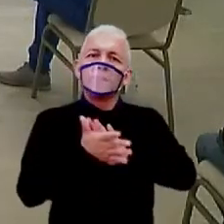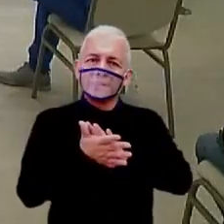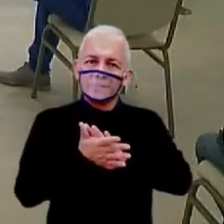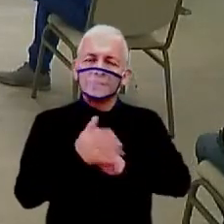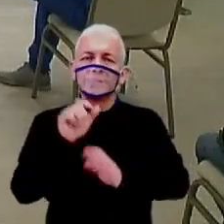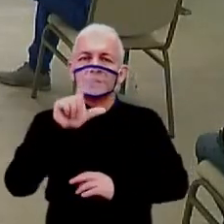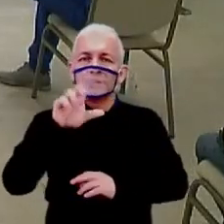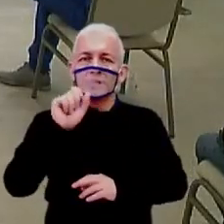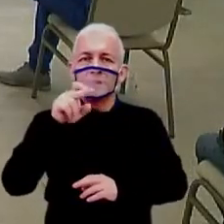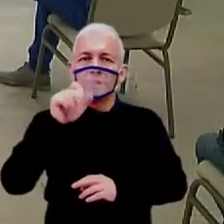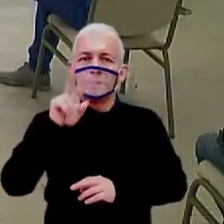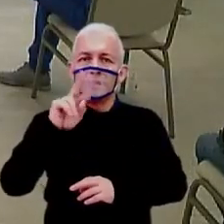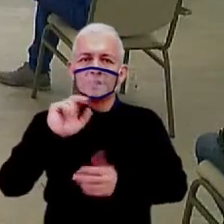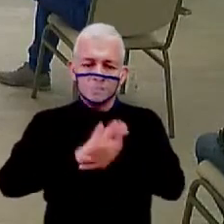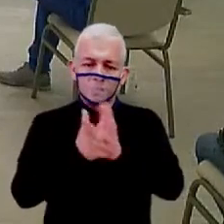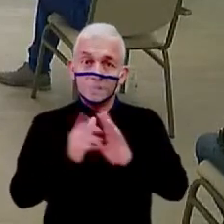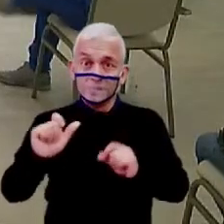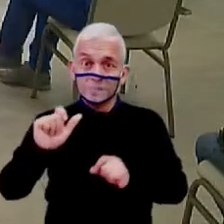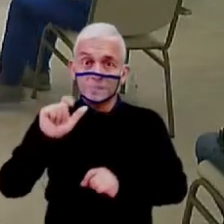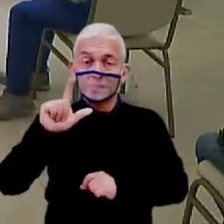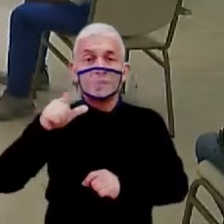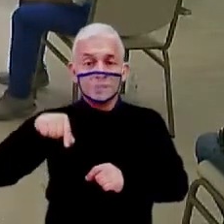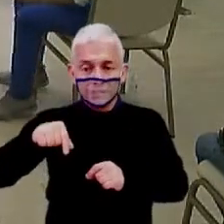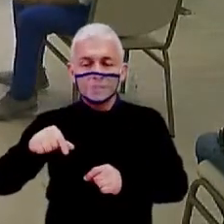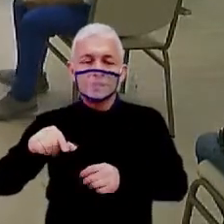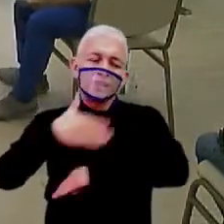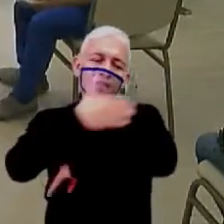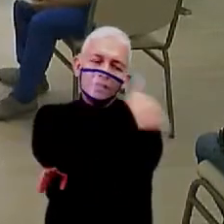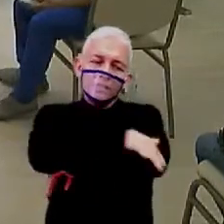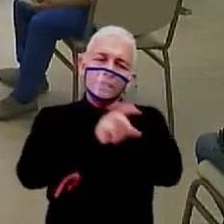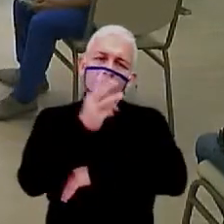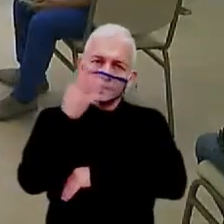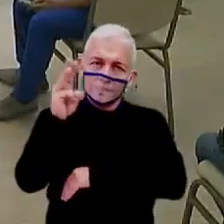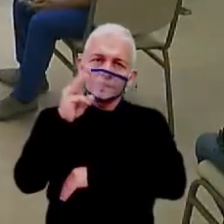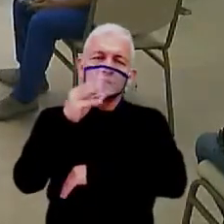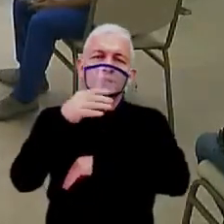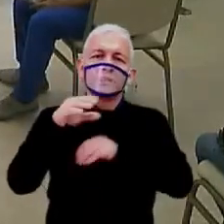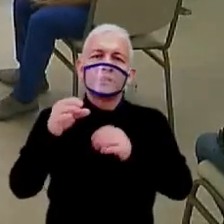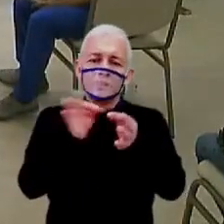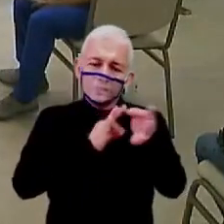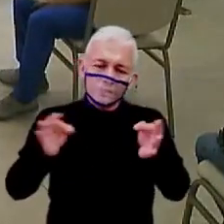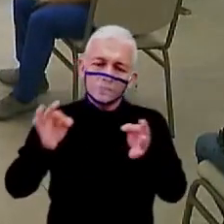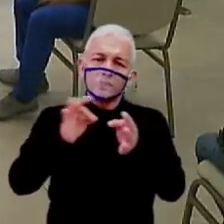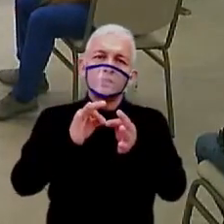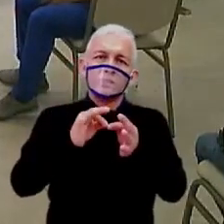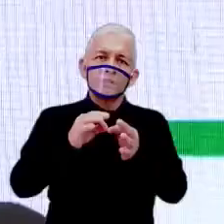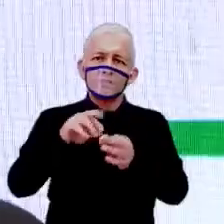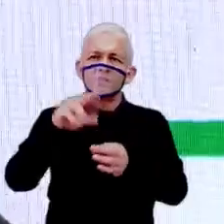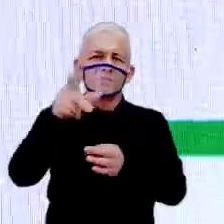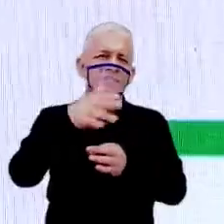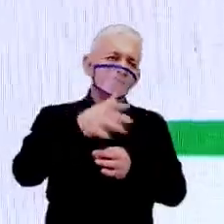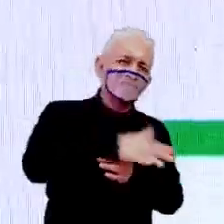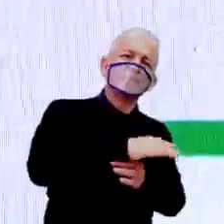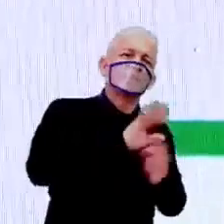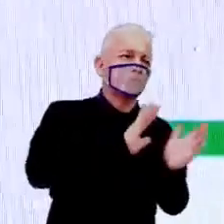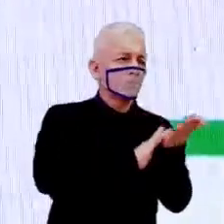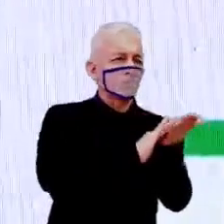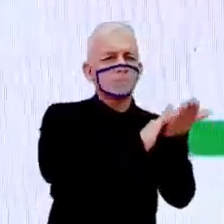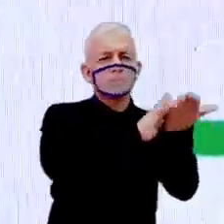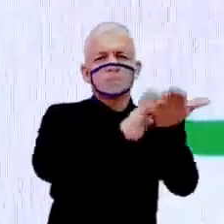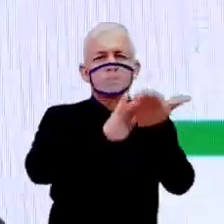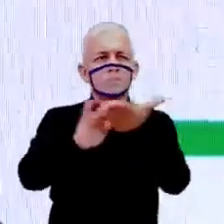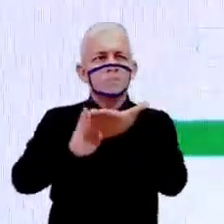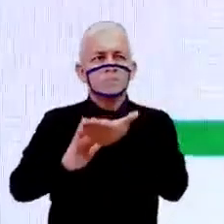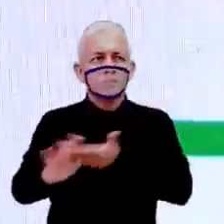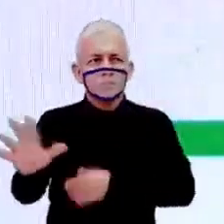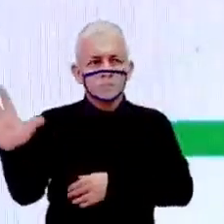La Paz también, solamente la carrera 13 y la circunvalar. Las demás eran en mal estado. Y ya